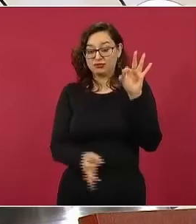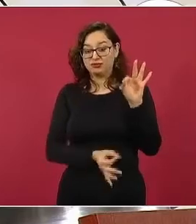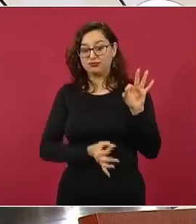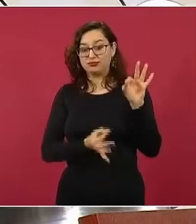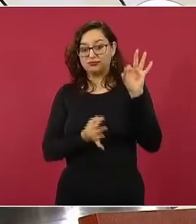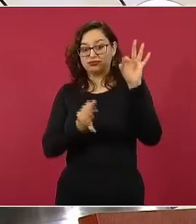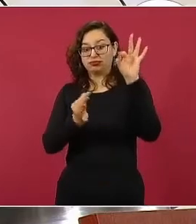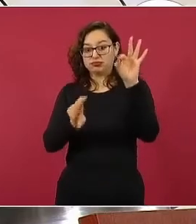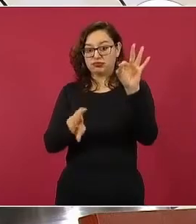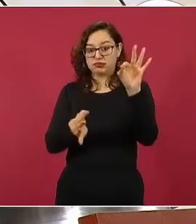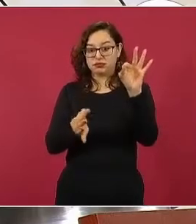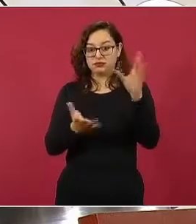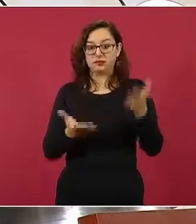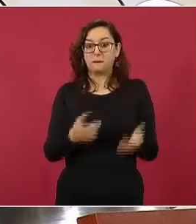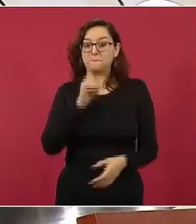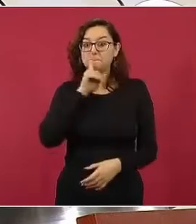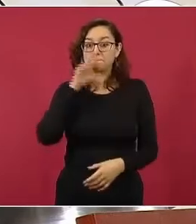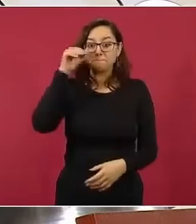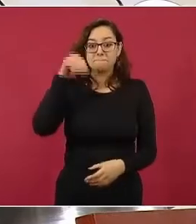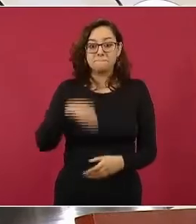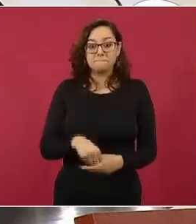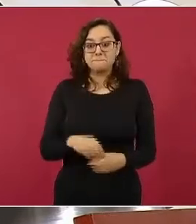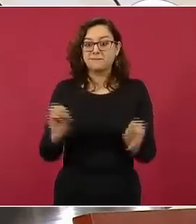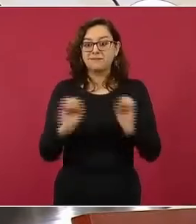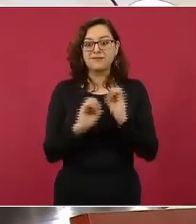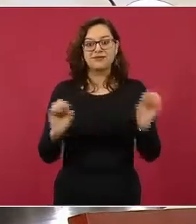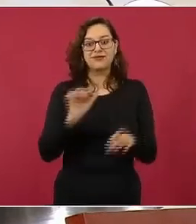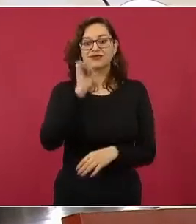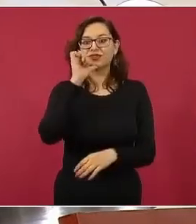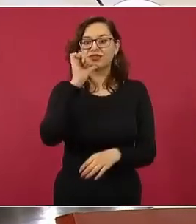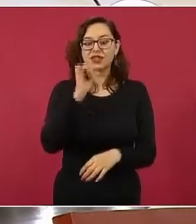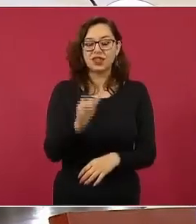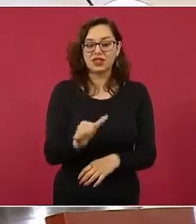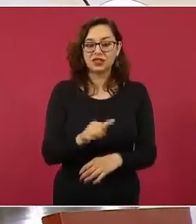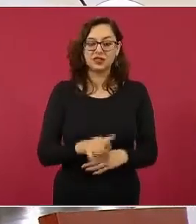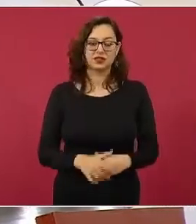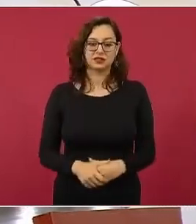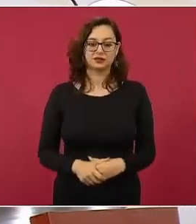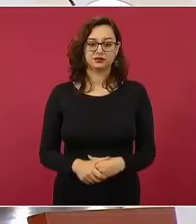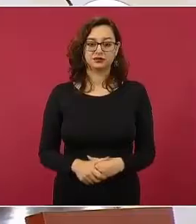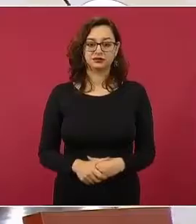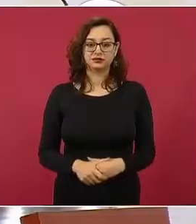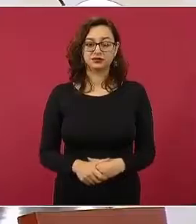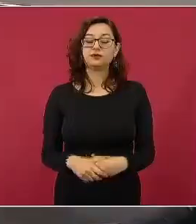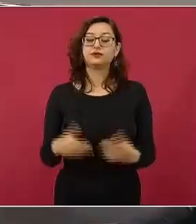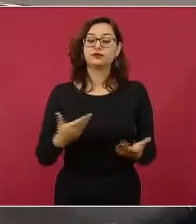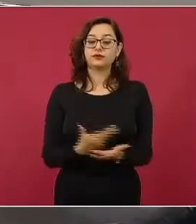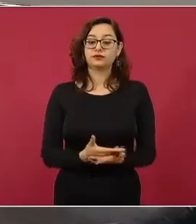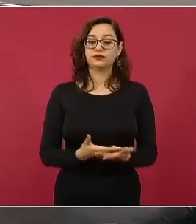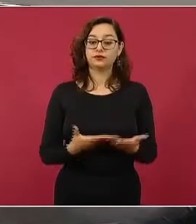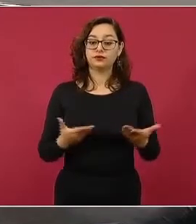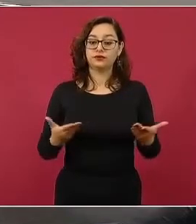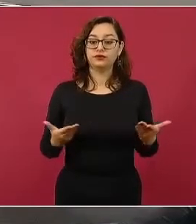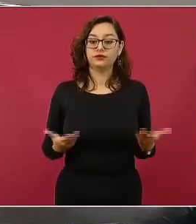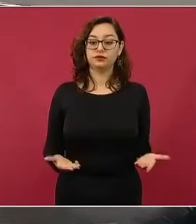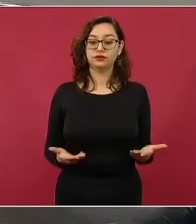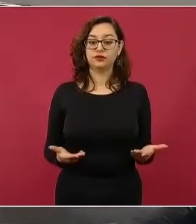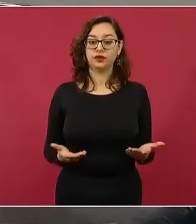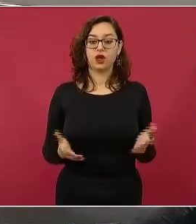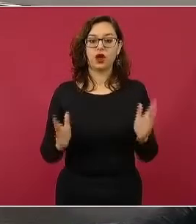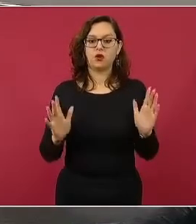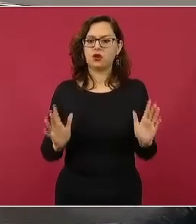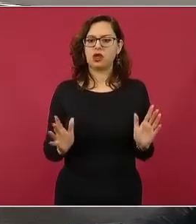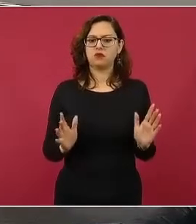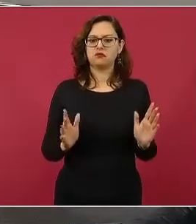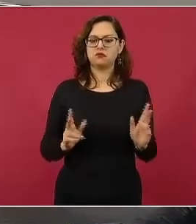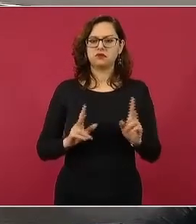Además, es secreto. Es que antes, para votar, era un salón,